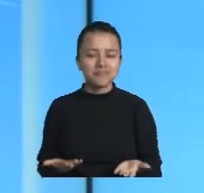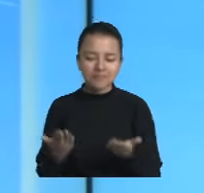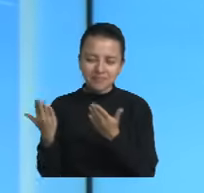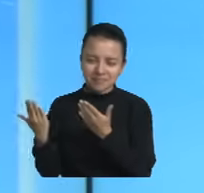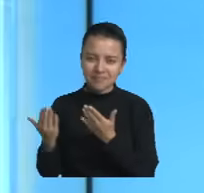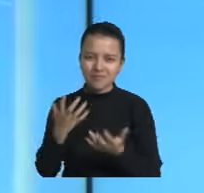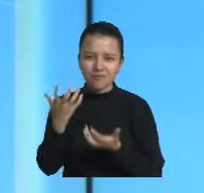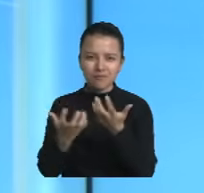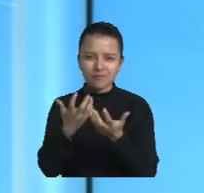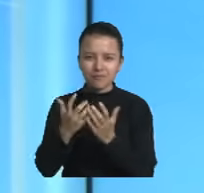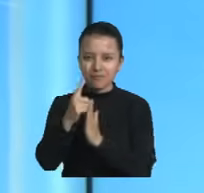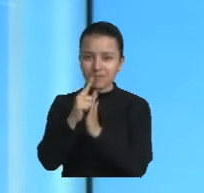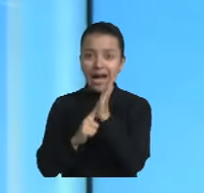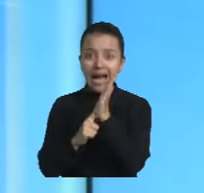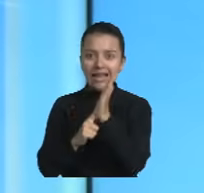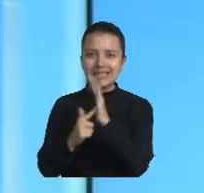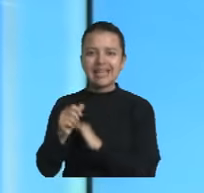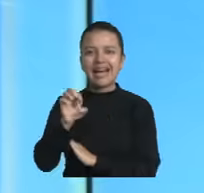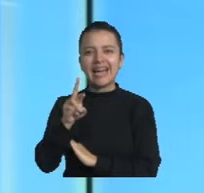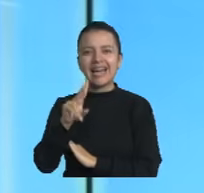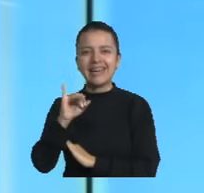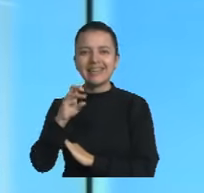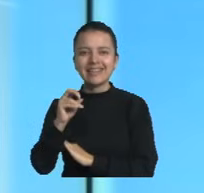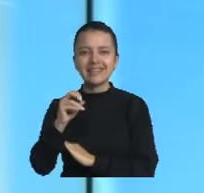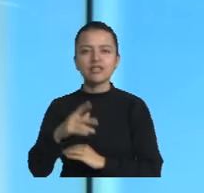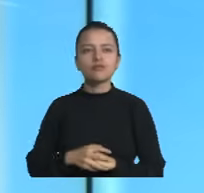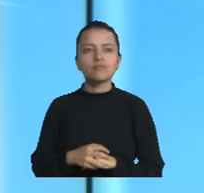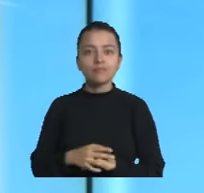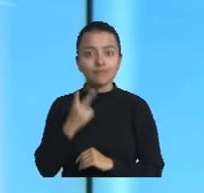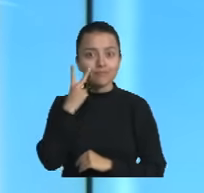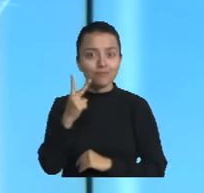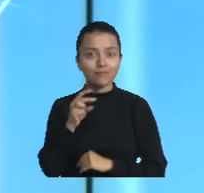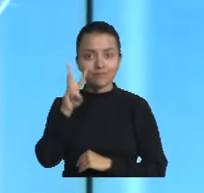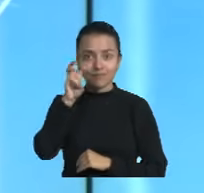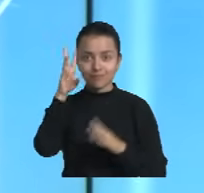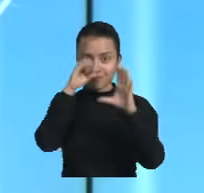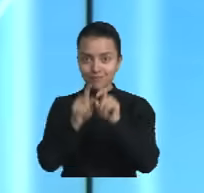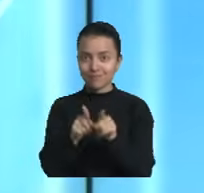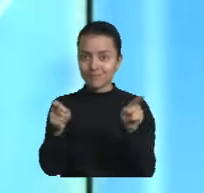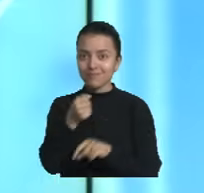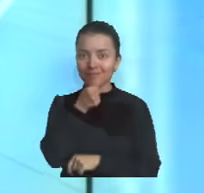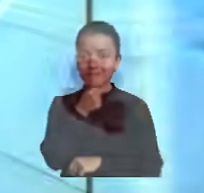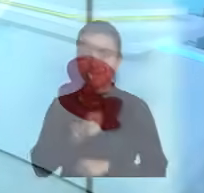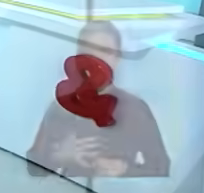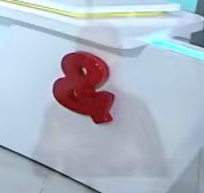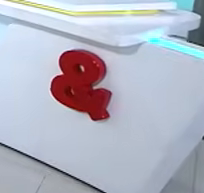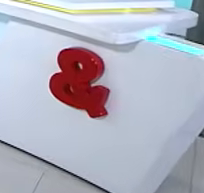continuación, la lista de Eric y a las 8 de la noche, una nueva emisión de noticias. Feliz tarde.